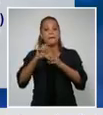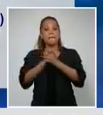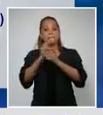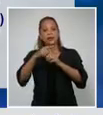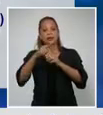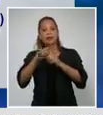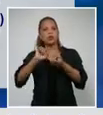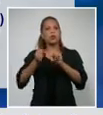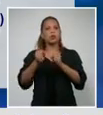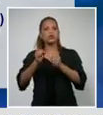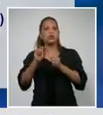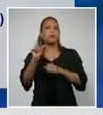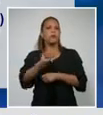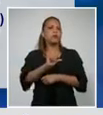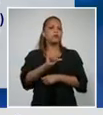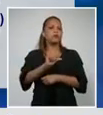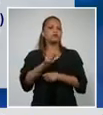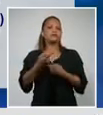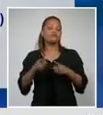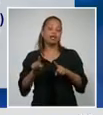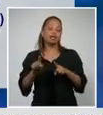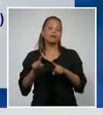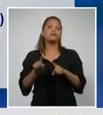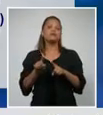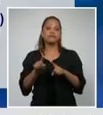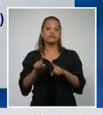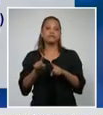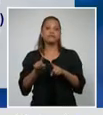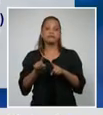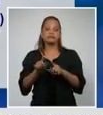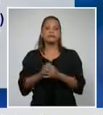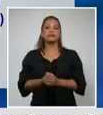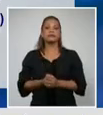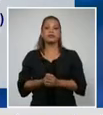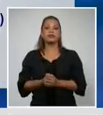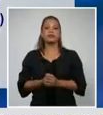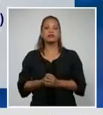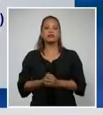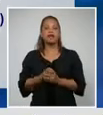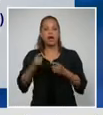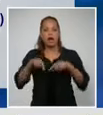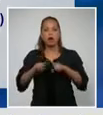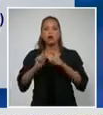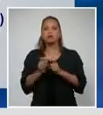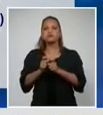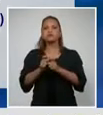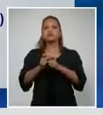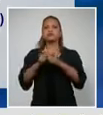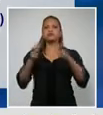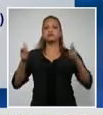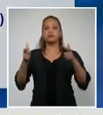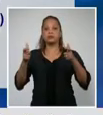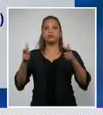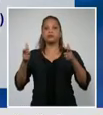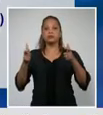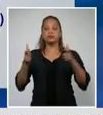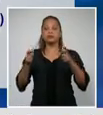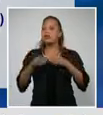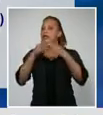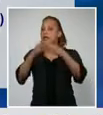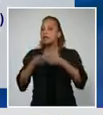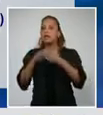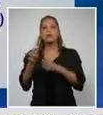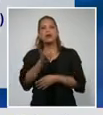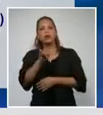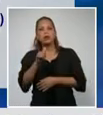su pandemia y lamentablemente se ha producido un fuerte incremento. Y Granma, que se mantuvo